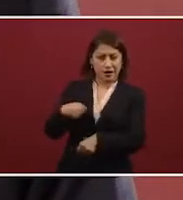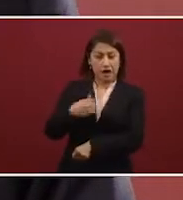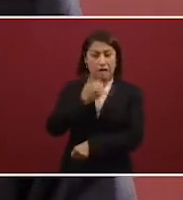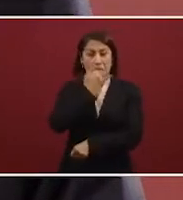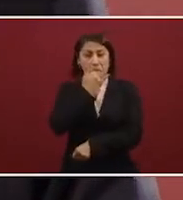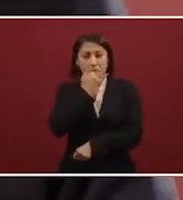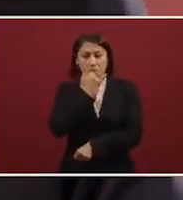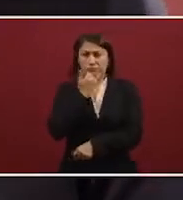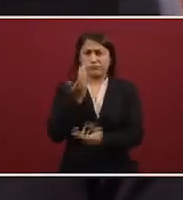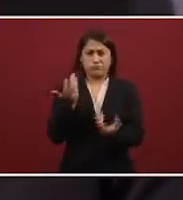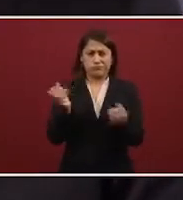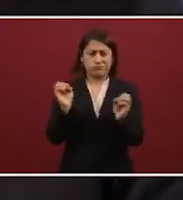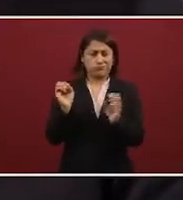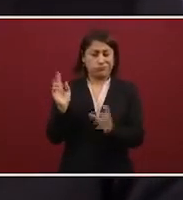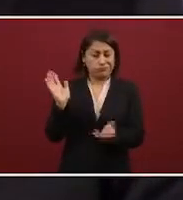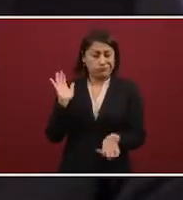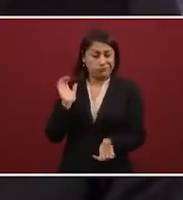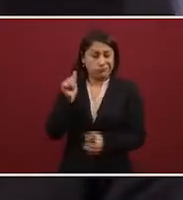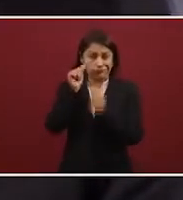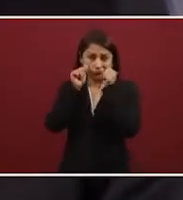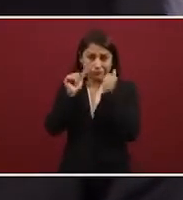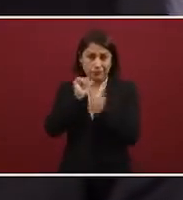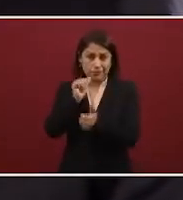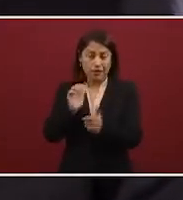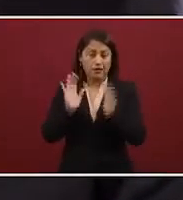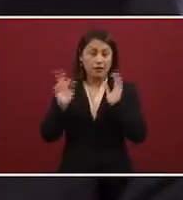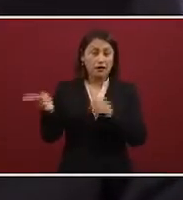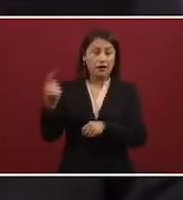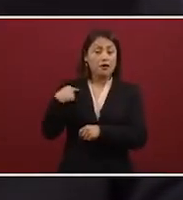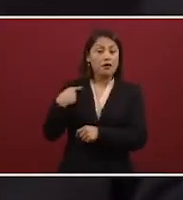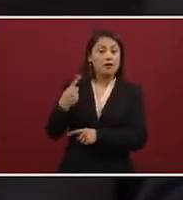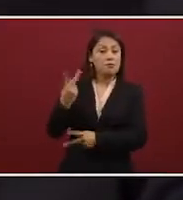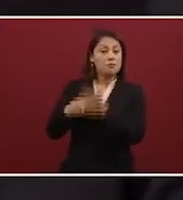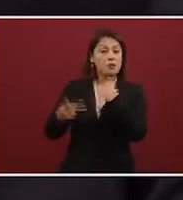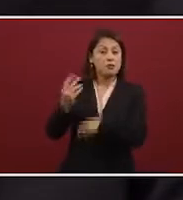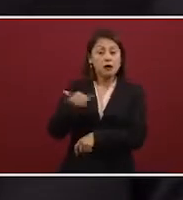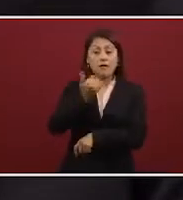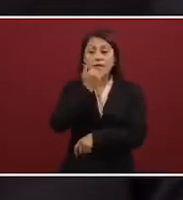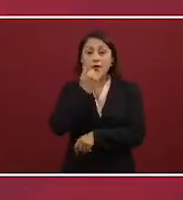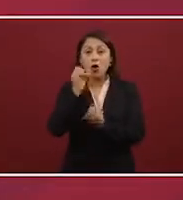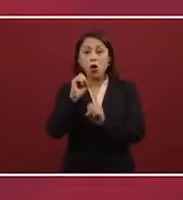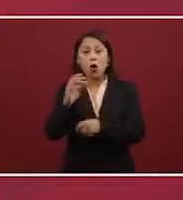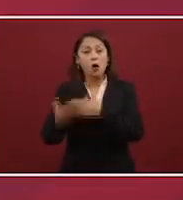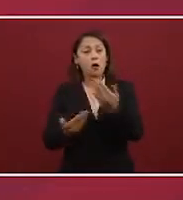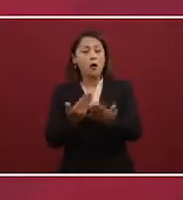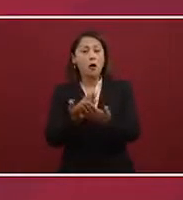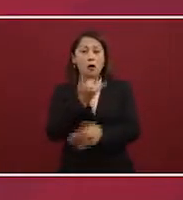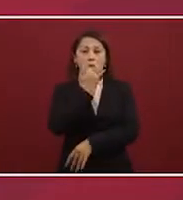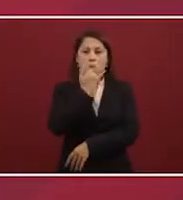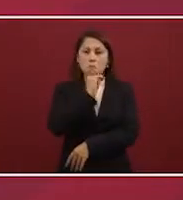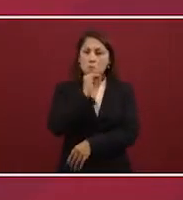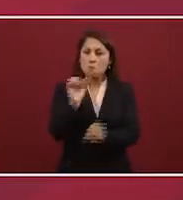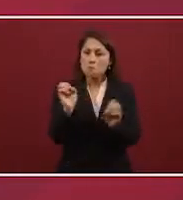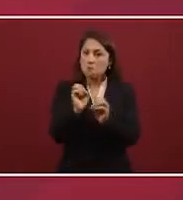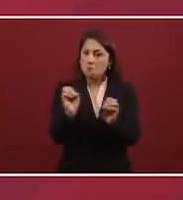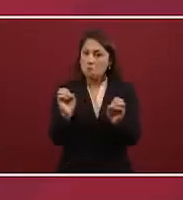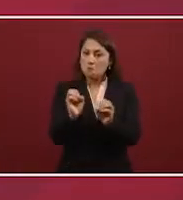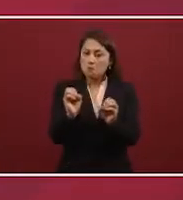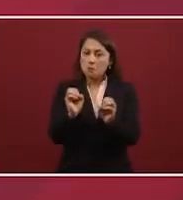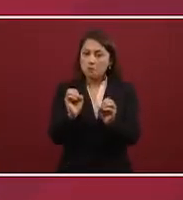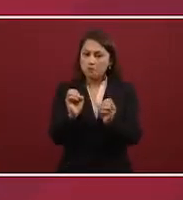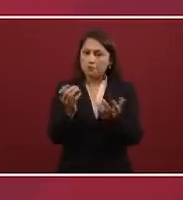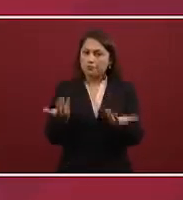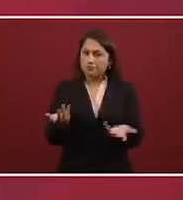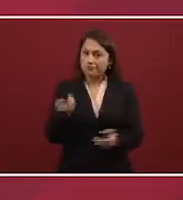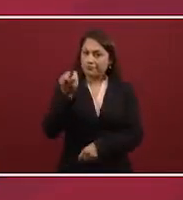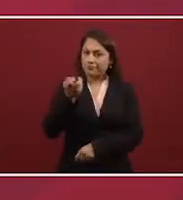del fracaso del modelo neoliberal. Agregó que justicia también significa prevenir delitos y en este sentido